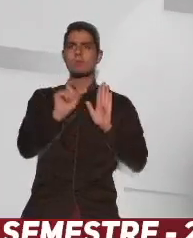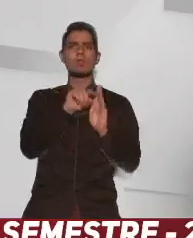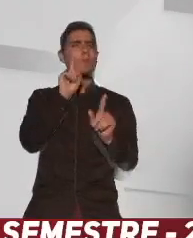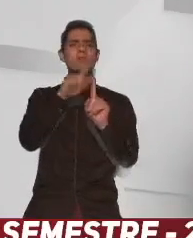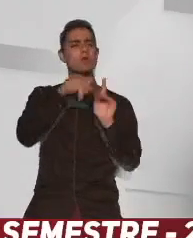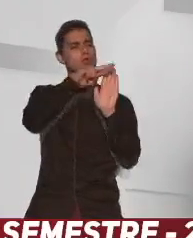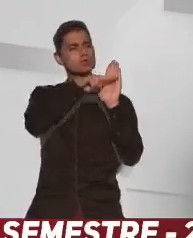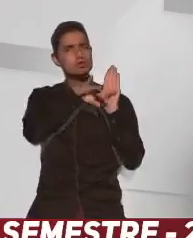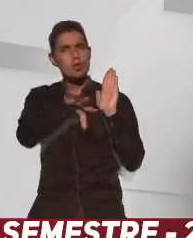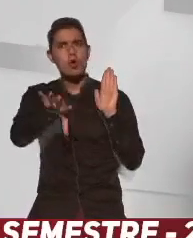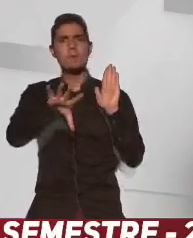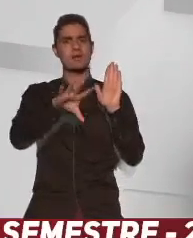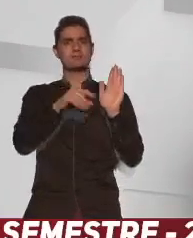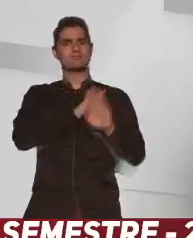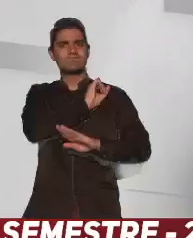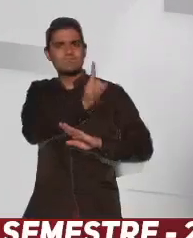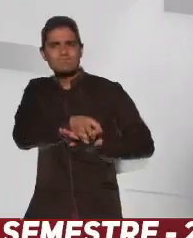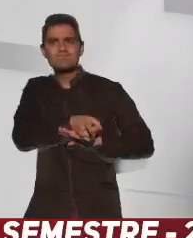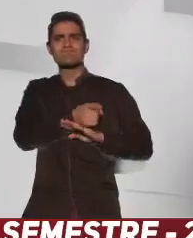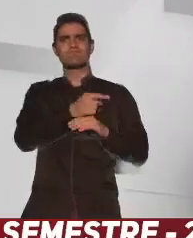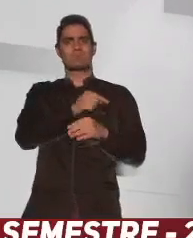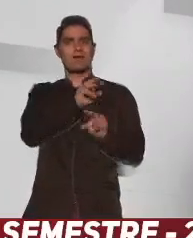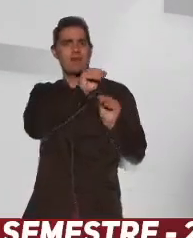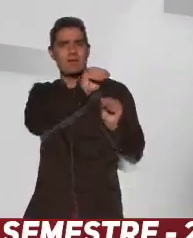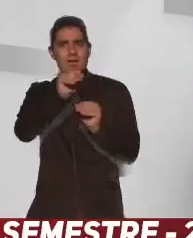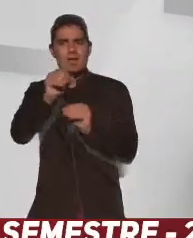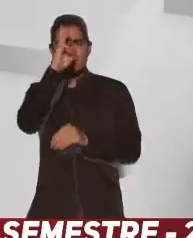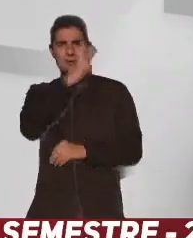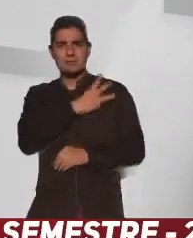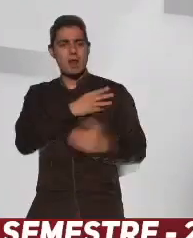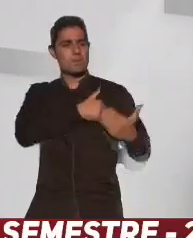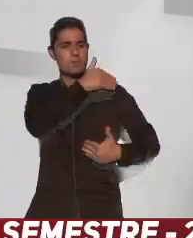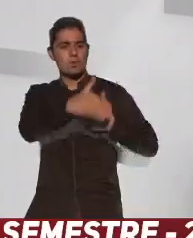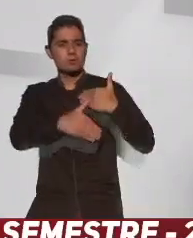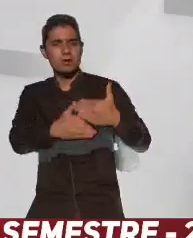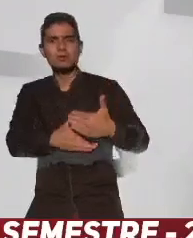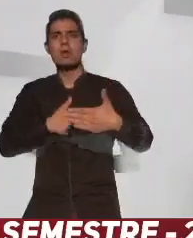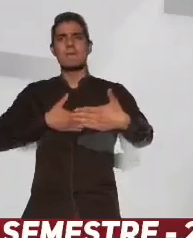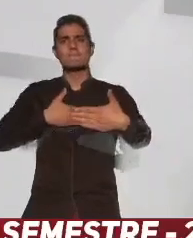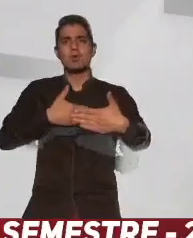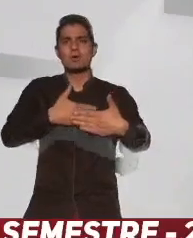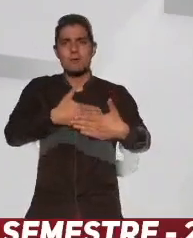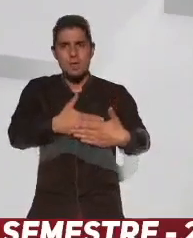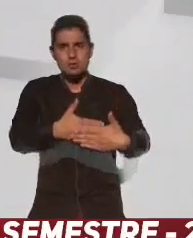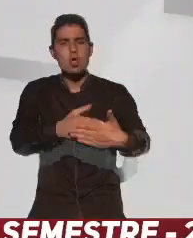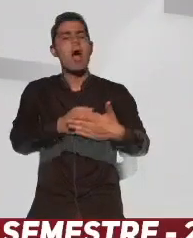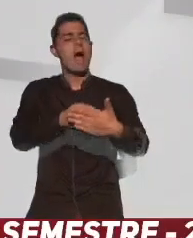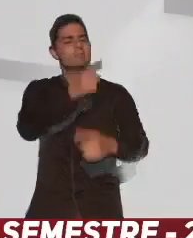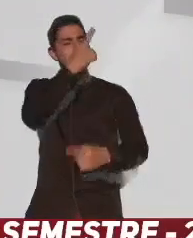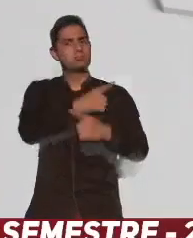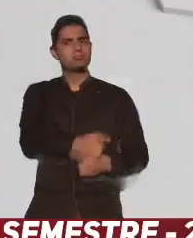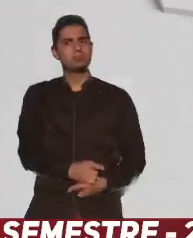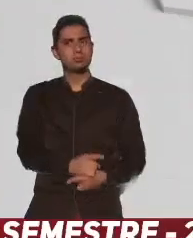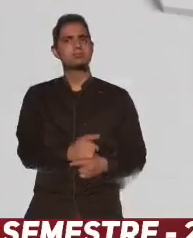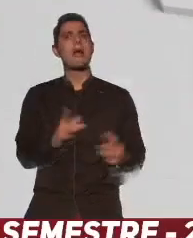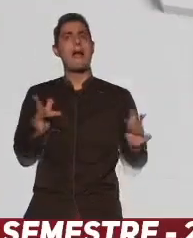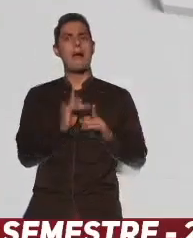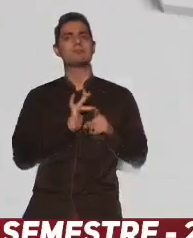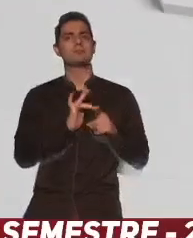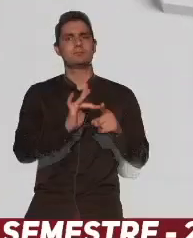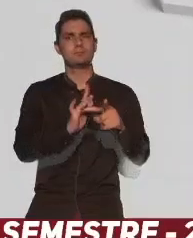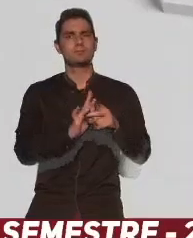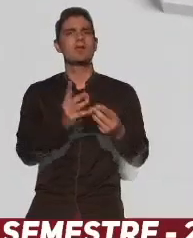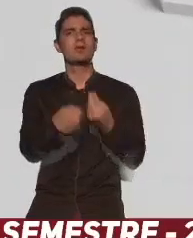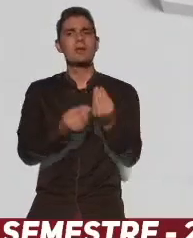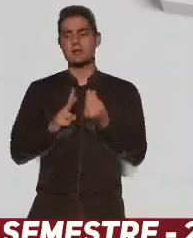militar, procesos y procedimientos aplicables o establecidos por la fuerza, emplea herramientas y técnicas